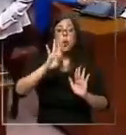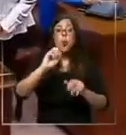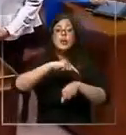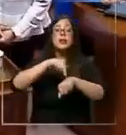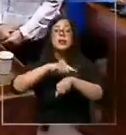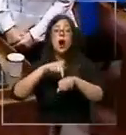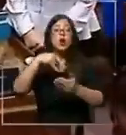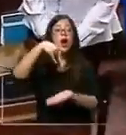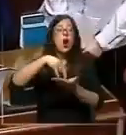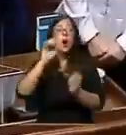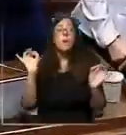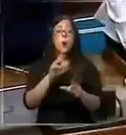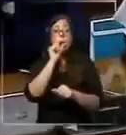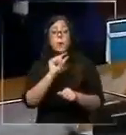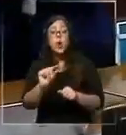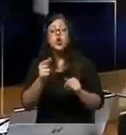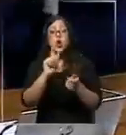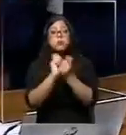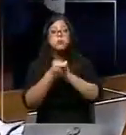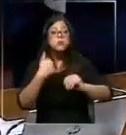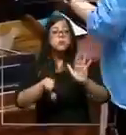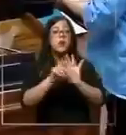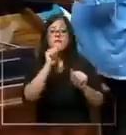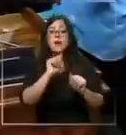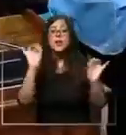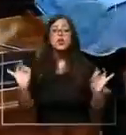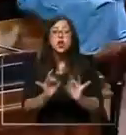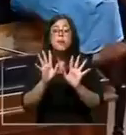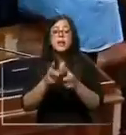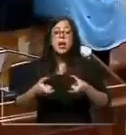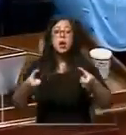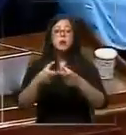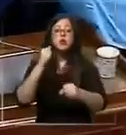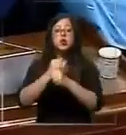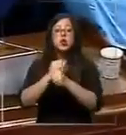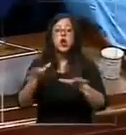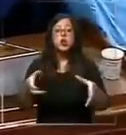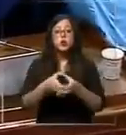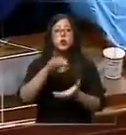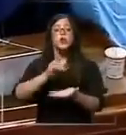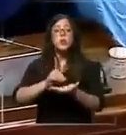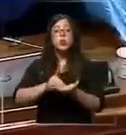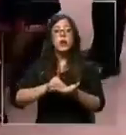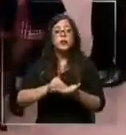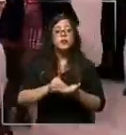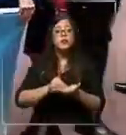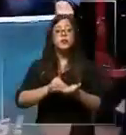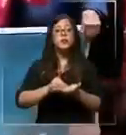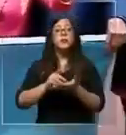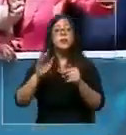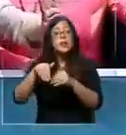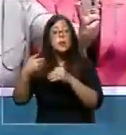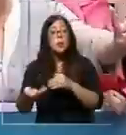y pronto podría convertirse en ley. Solo falta ser aprobada en la Comisión de Trabajo de la Cámara de Diputadas y Diputados